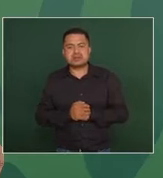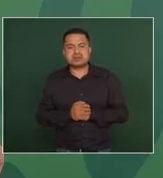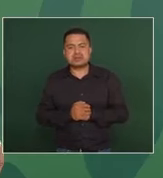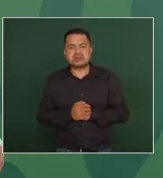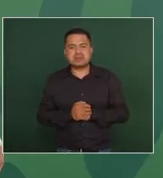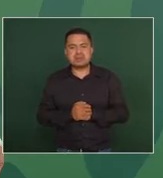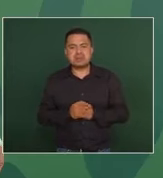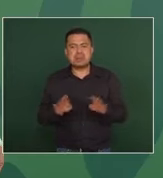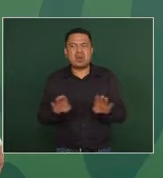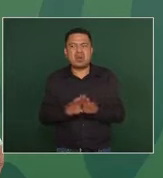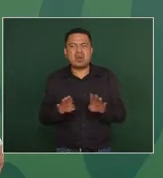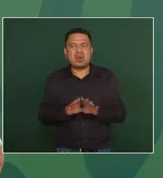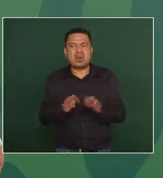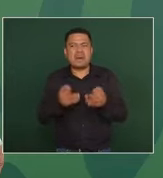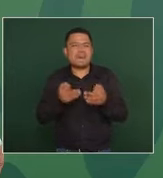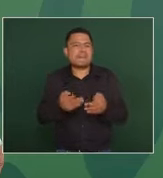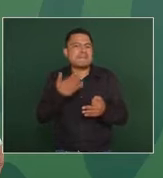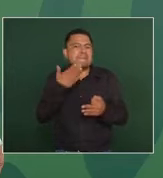desmistificar